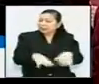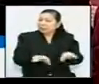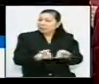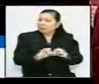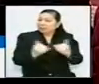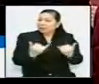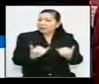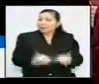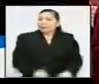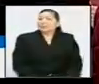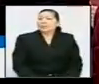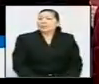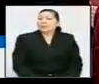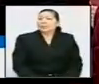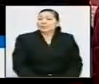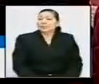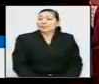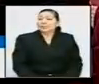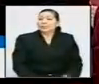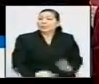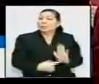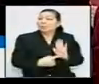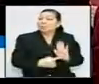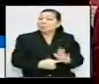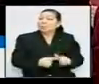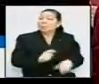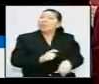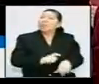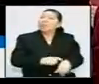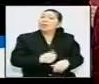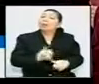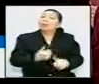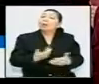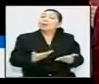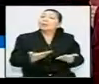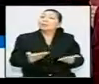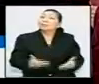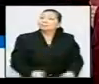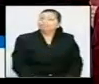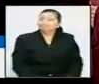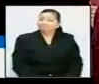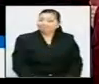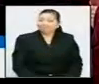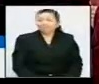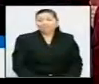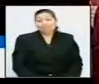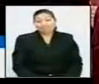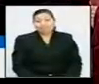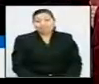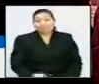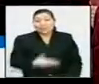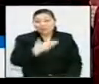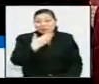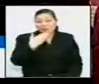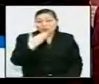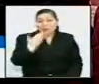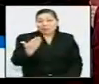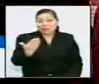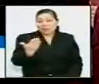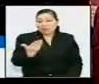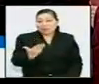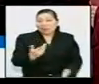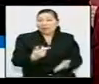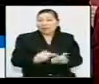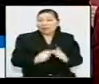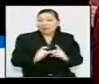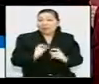esto. Entonces, a eso va demostrando con el tiempo cuáles son los hechos. Así que sería bueno pedir y registrar